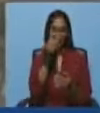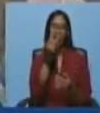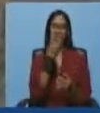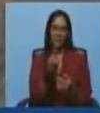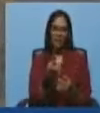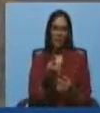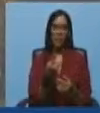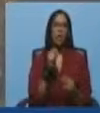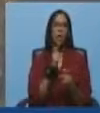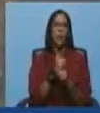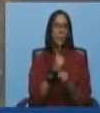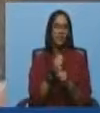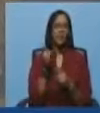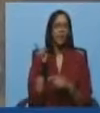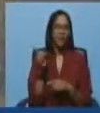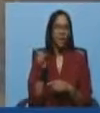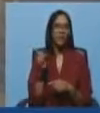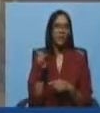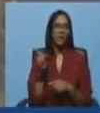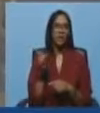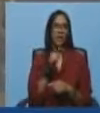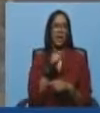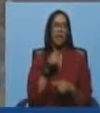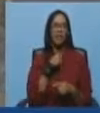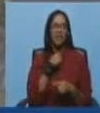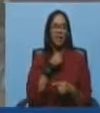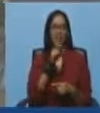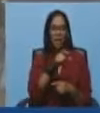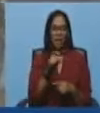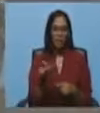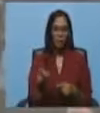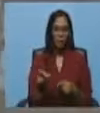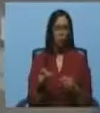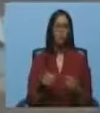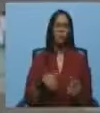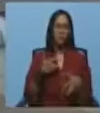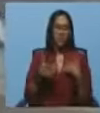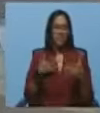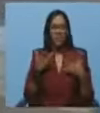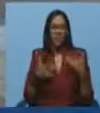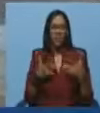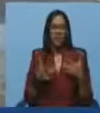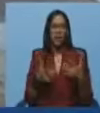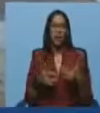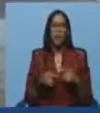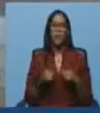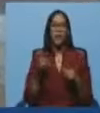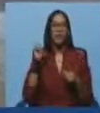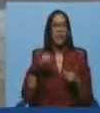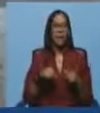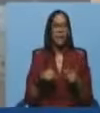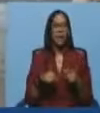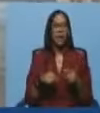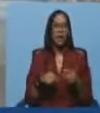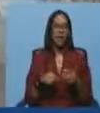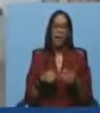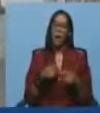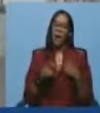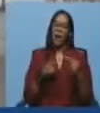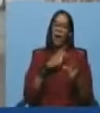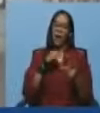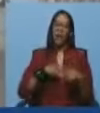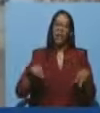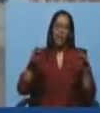que compitan con esas, que a la gente les guste, que la gente se pueda divertir, que se pueda recrear, pero que también reproduzca nuestros valores y